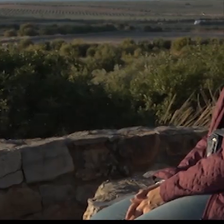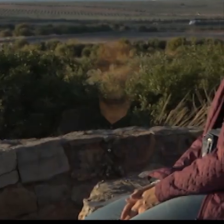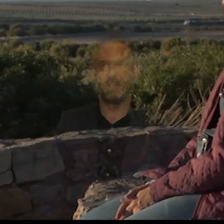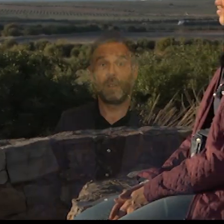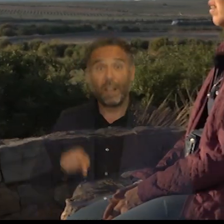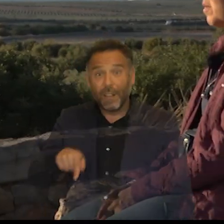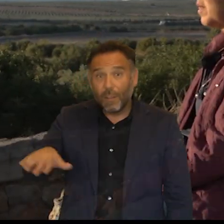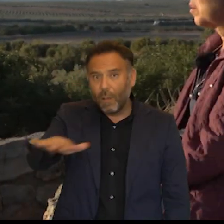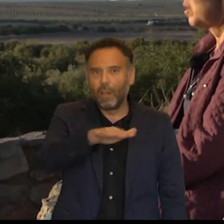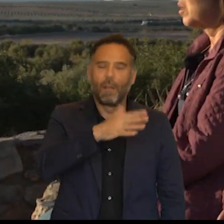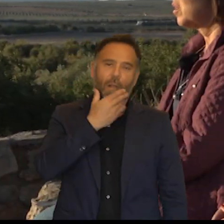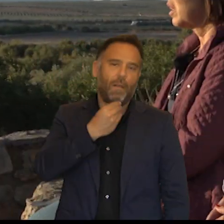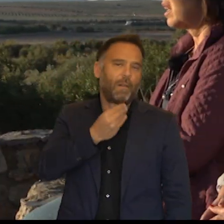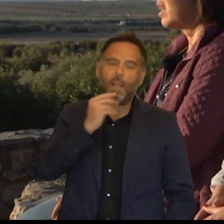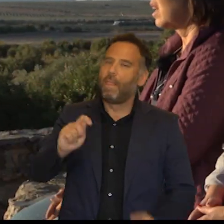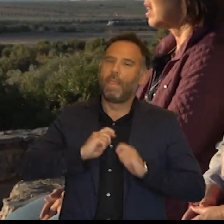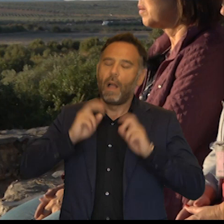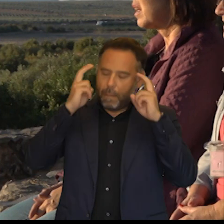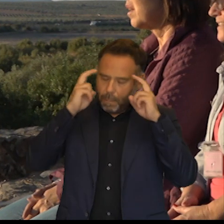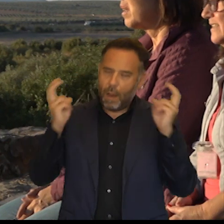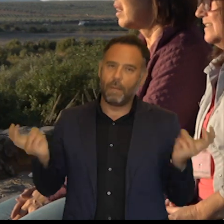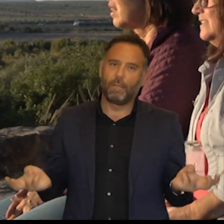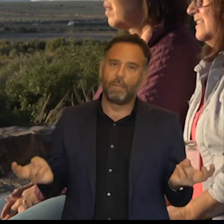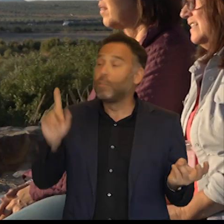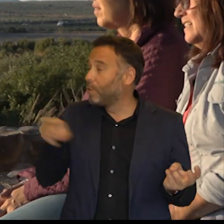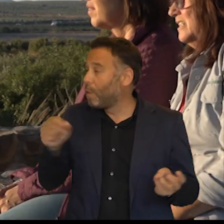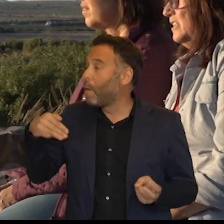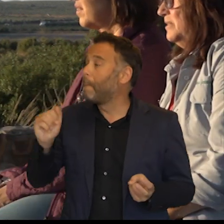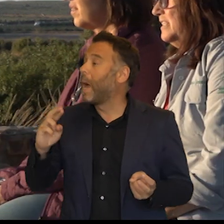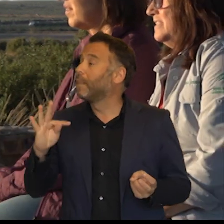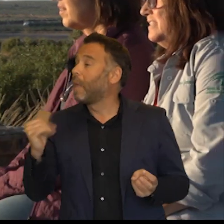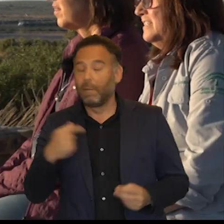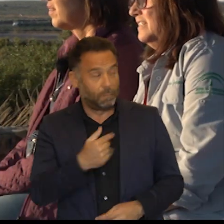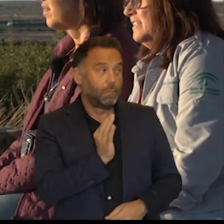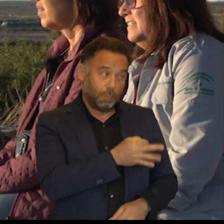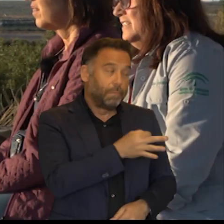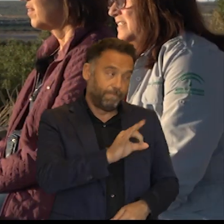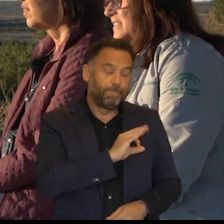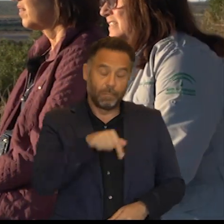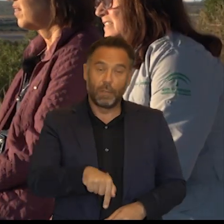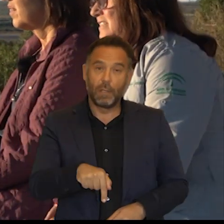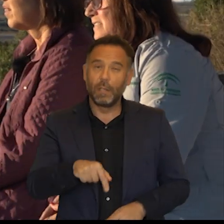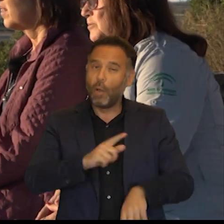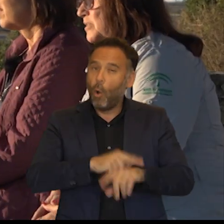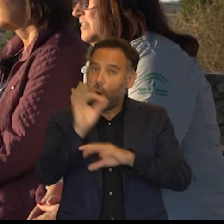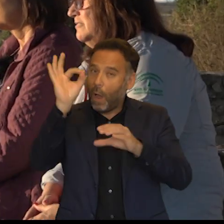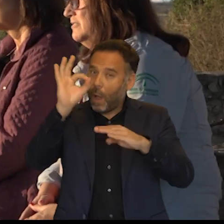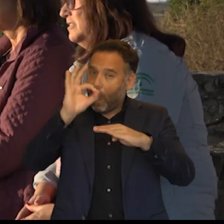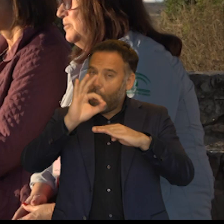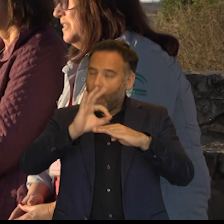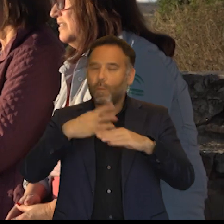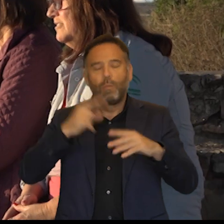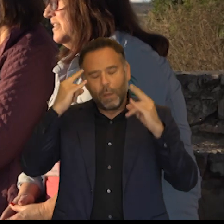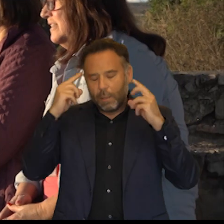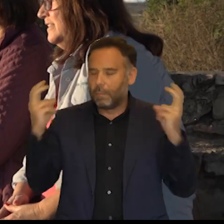Ay, esto es fabuloso, qué relax, ¿verdad, Marta? La verdad que sí, aquí en este momento